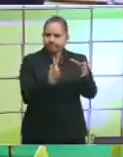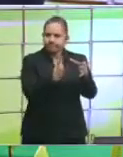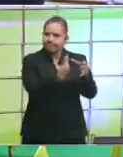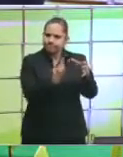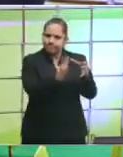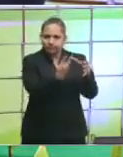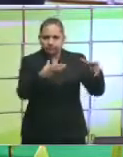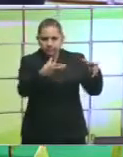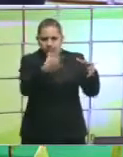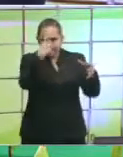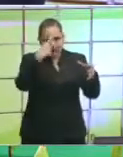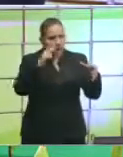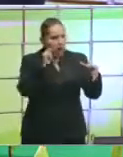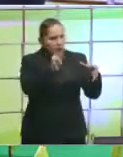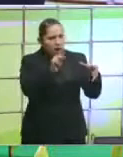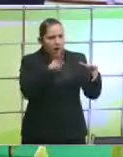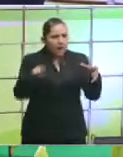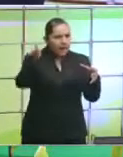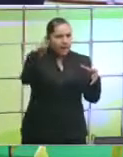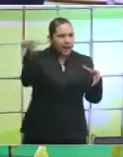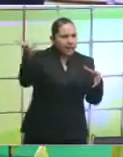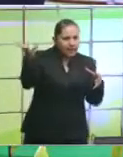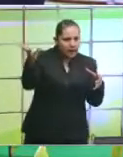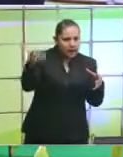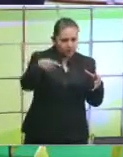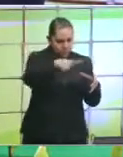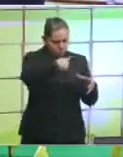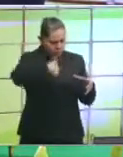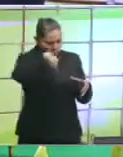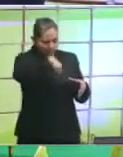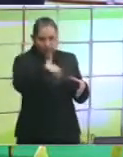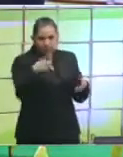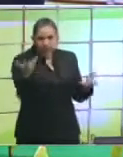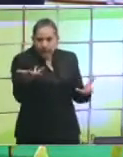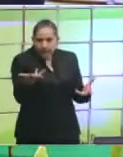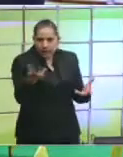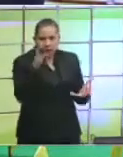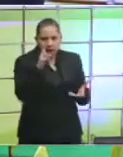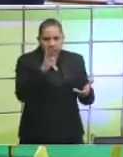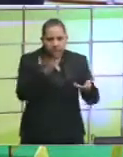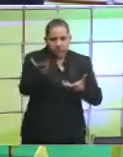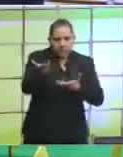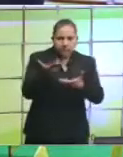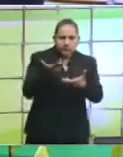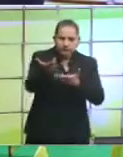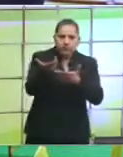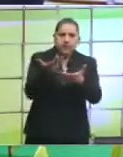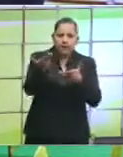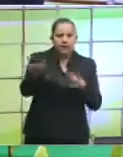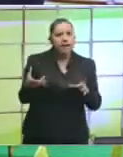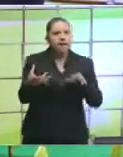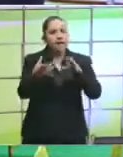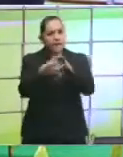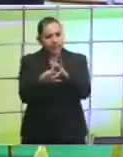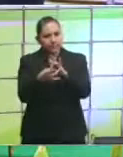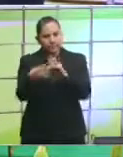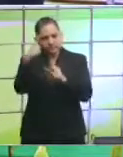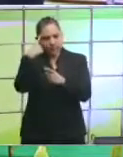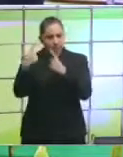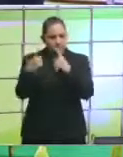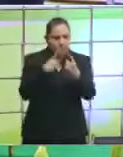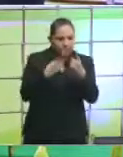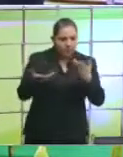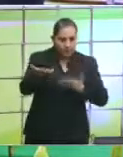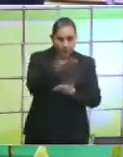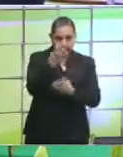ellos que estábamos ha sido en nosotros y generar una condición de cierta comunidad este sí me pareció también un asunto central en